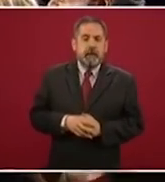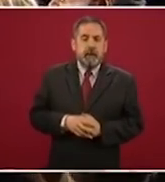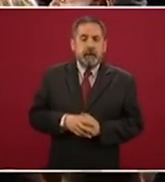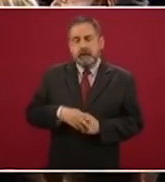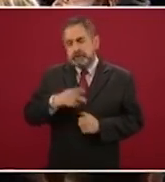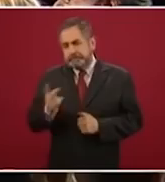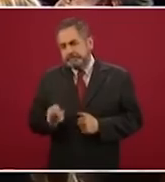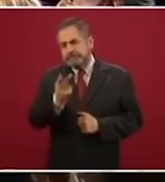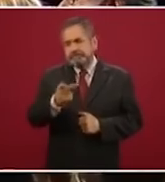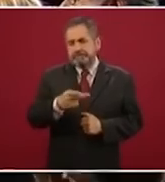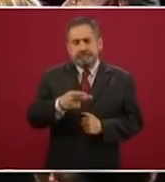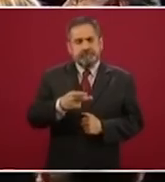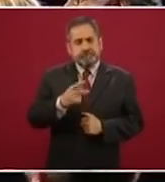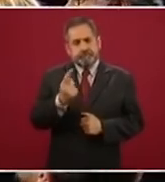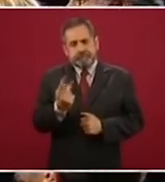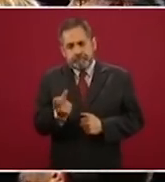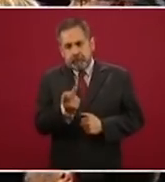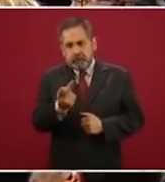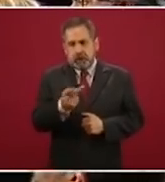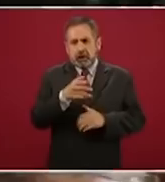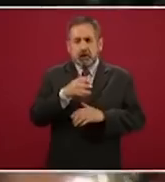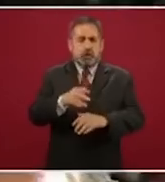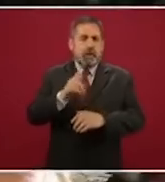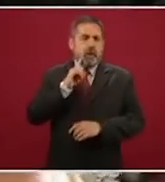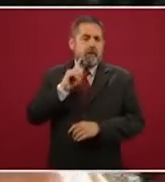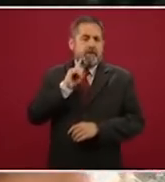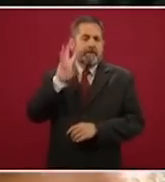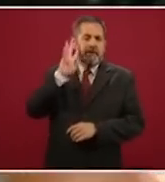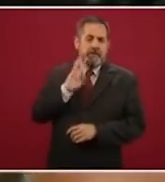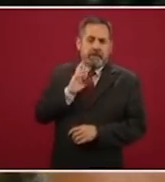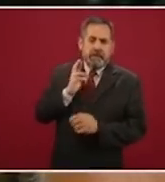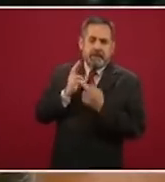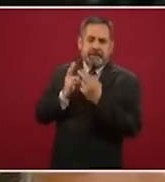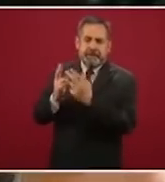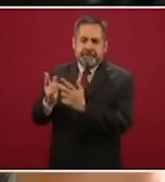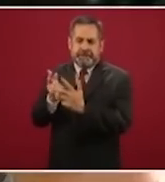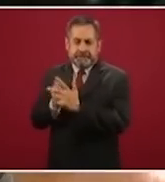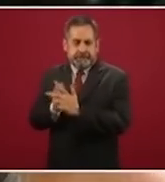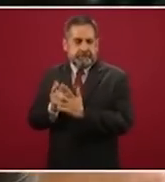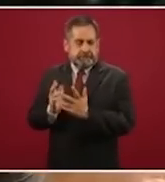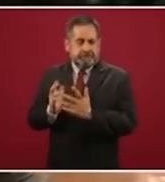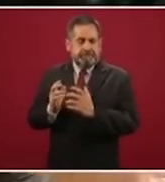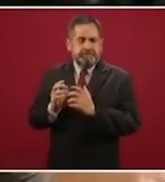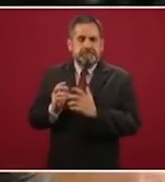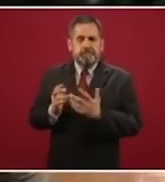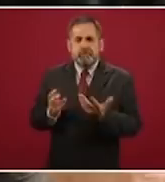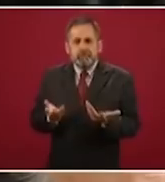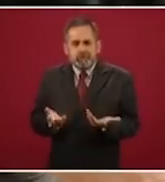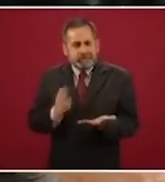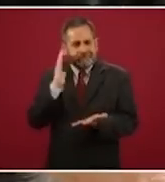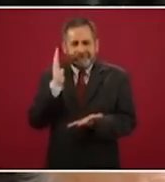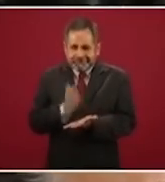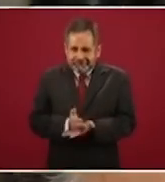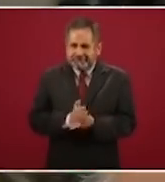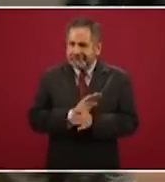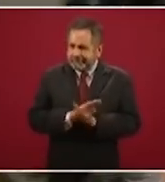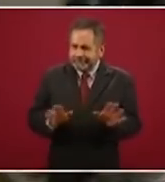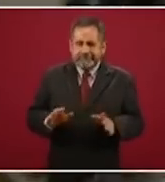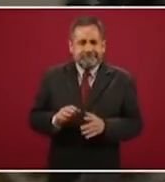una pregunta sobre feminismo. Ante las manifestaciones de mujeres, ¿qué acciones puntuales para frenar los feminicidios y la impunidad